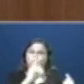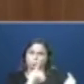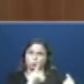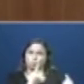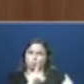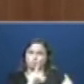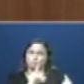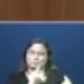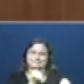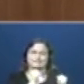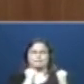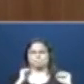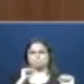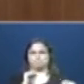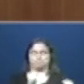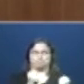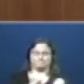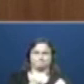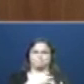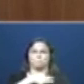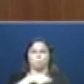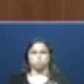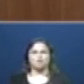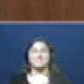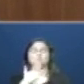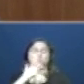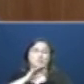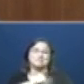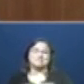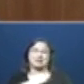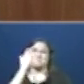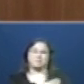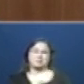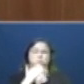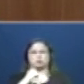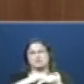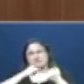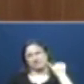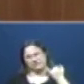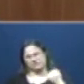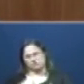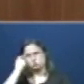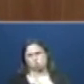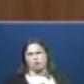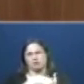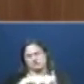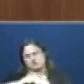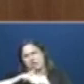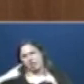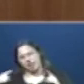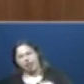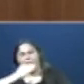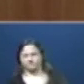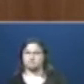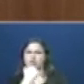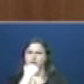evidentemente resistiendo de forma grave por una crisis tan grave y tan larga como la actual pero en este